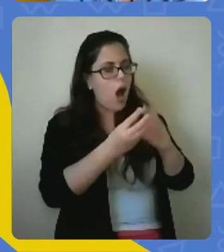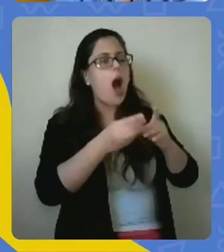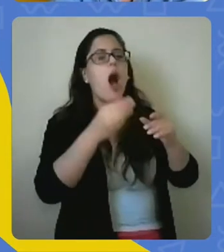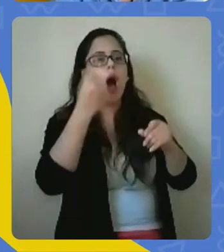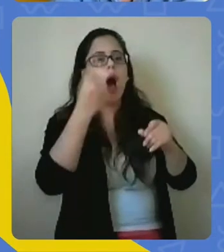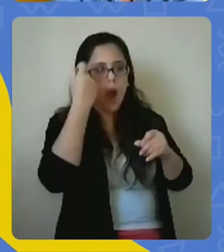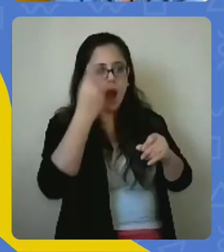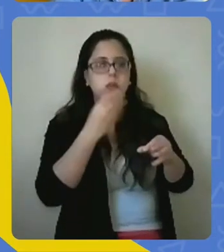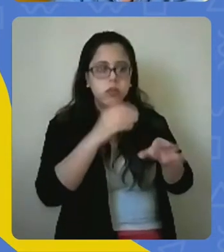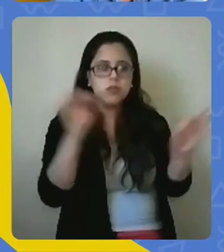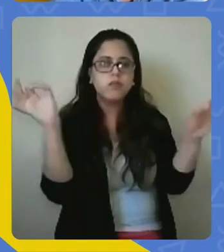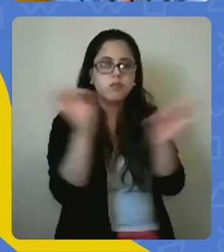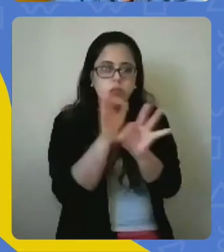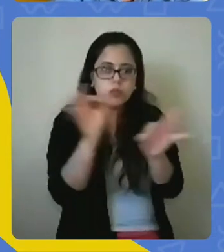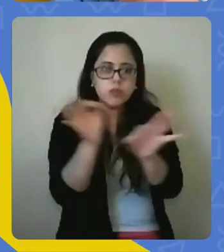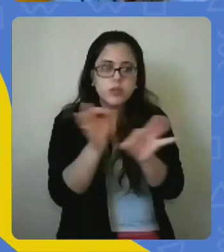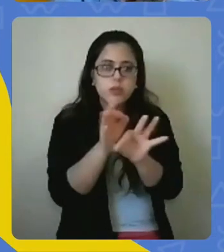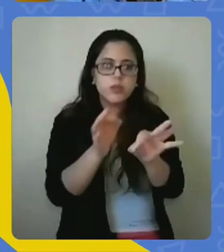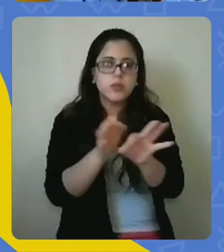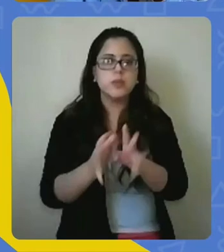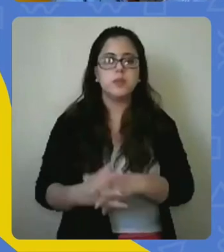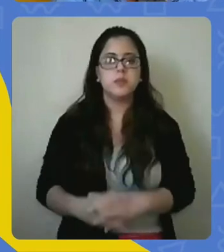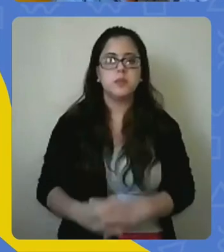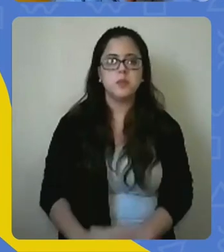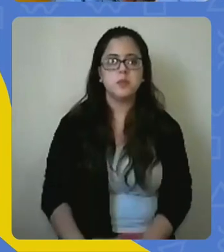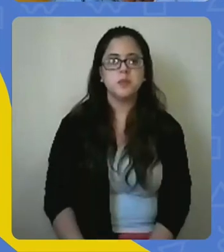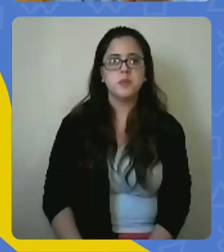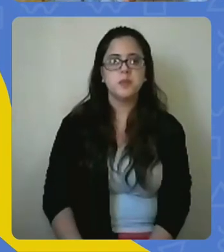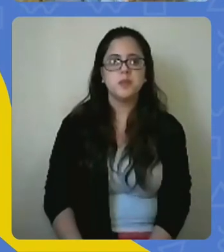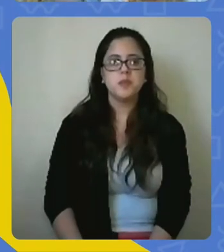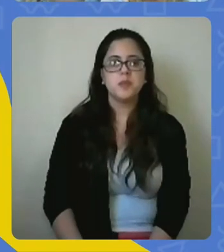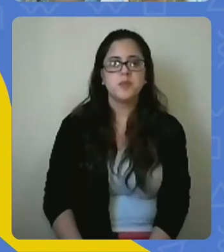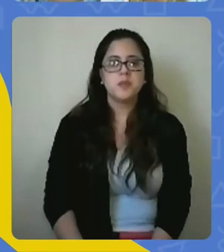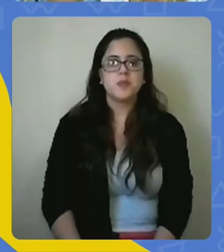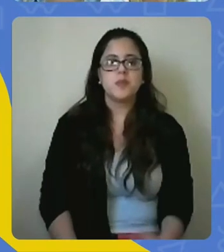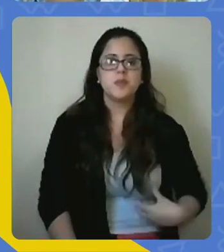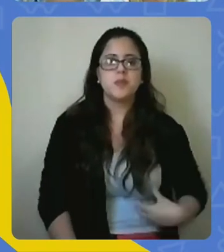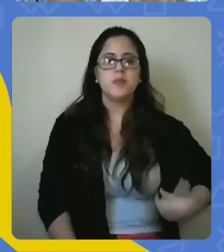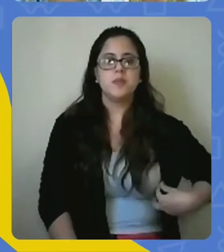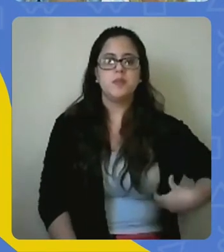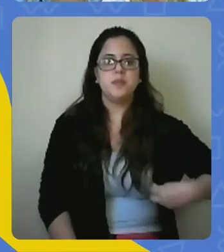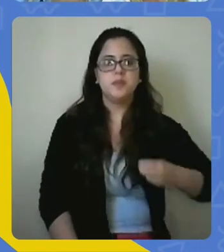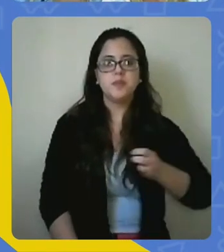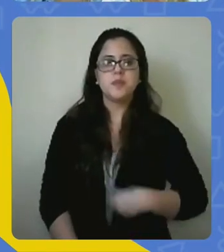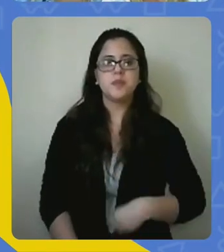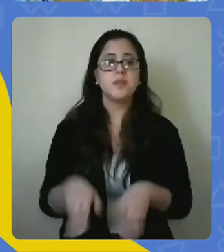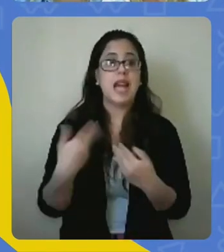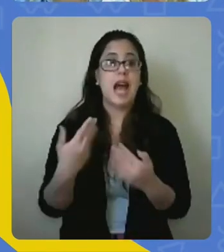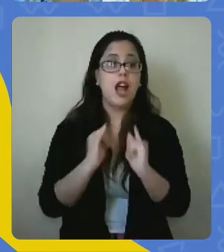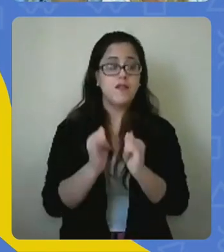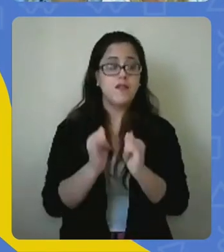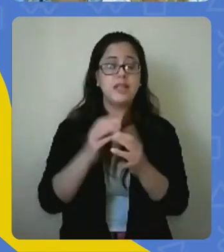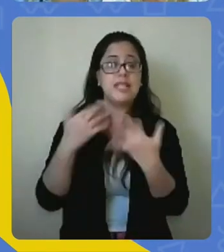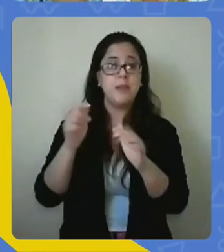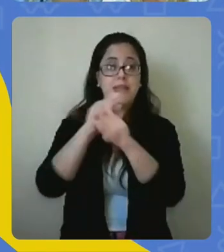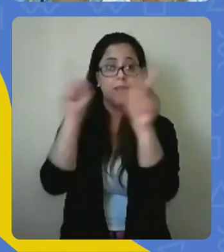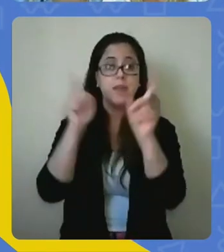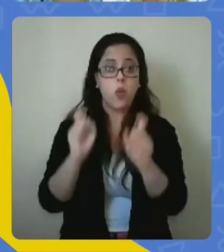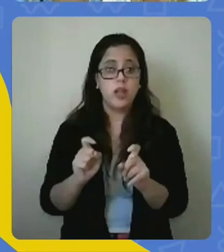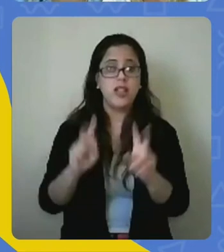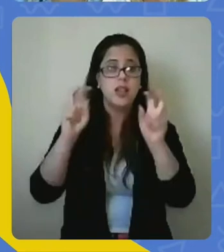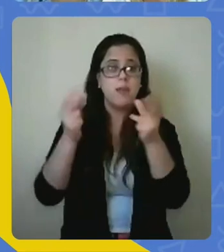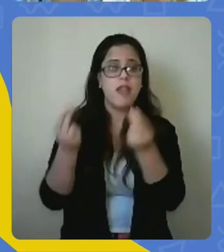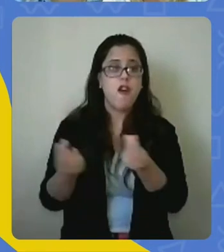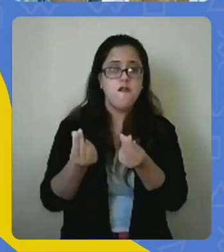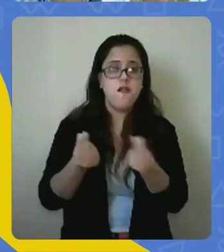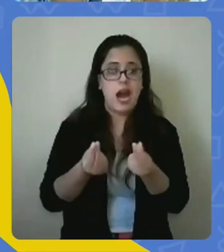Sí. Maravilloso, acá. Vamos a la información dura. Me están preguntando valores. Ya estamos